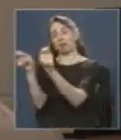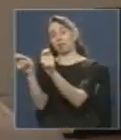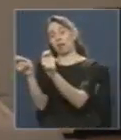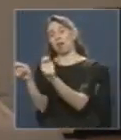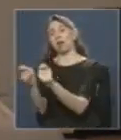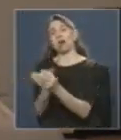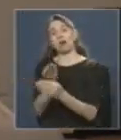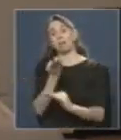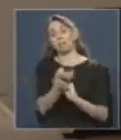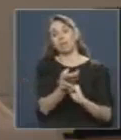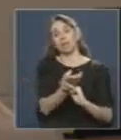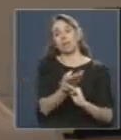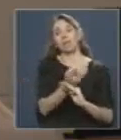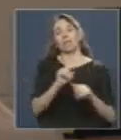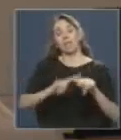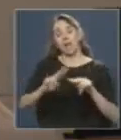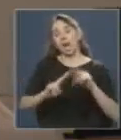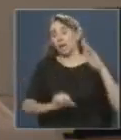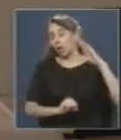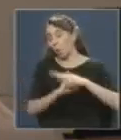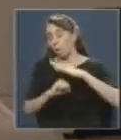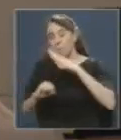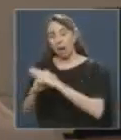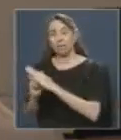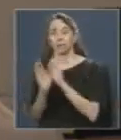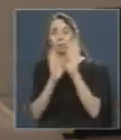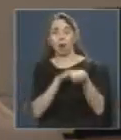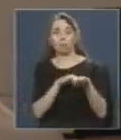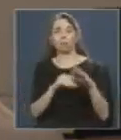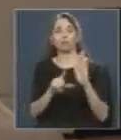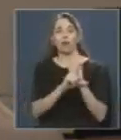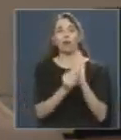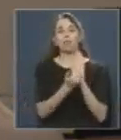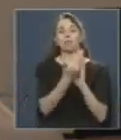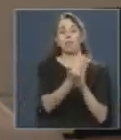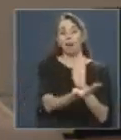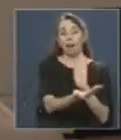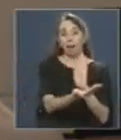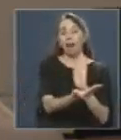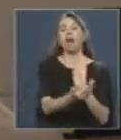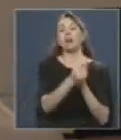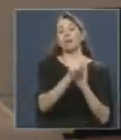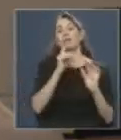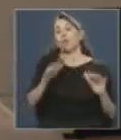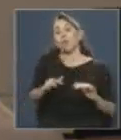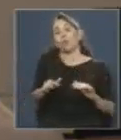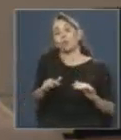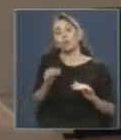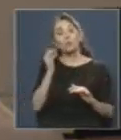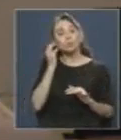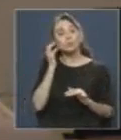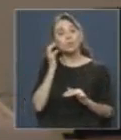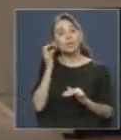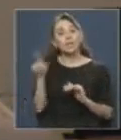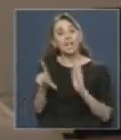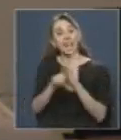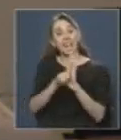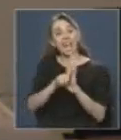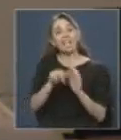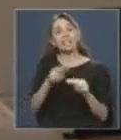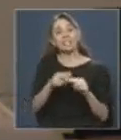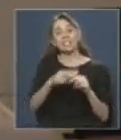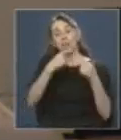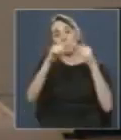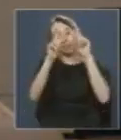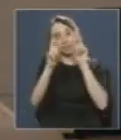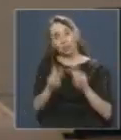apoyos respectivos y el uso de todas las atribuciones y herramientas que la ley les dispone para que esta ley, la ley